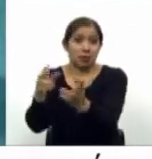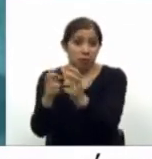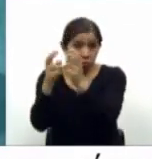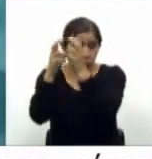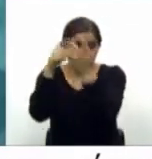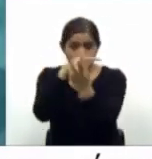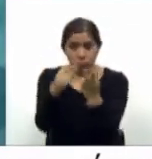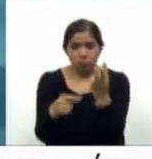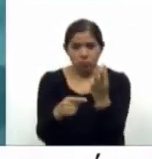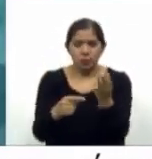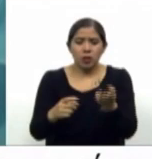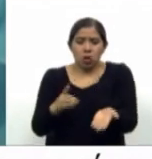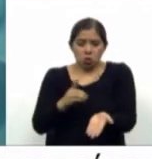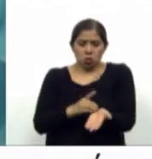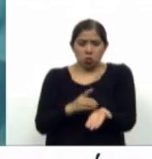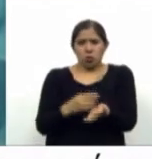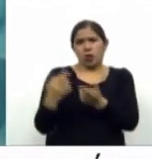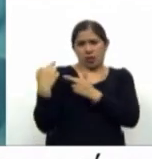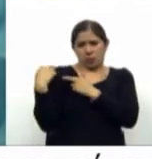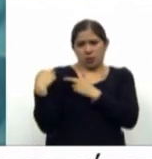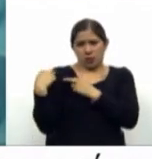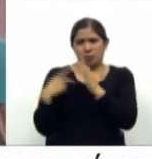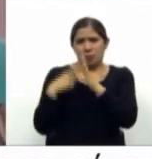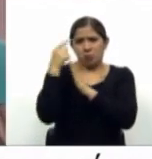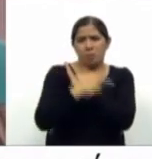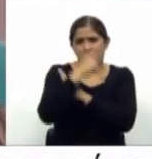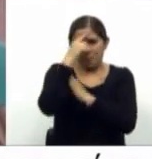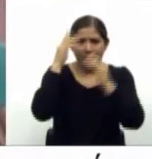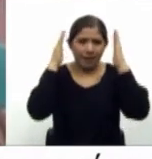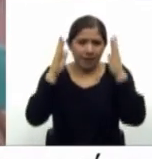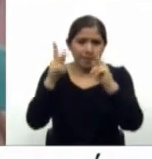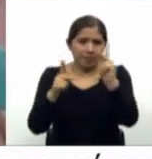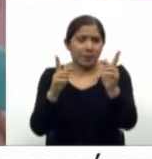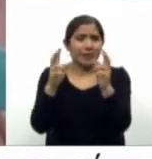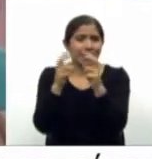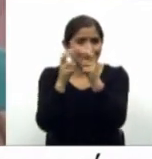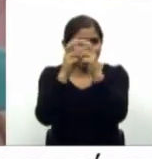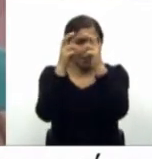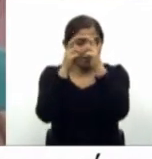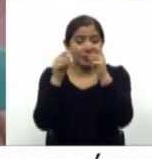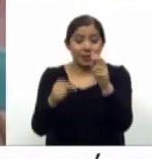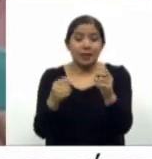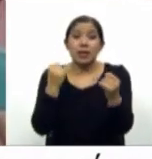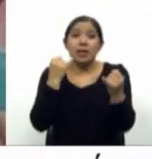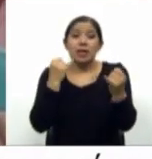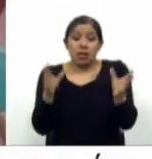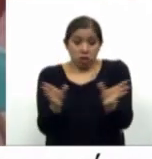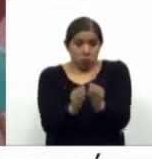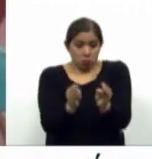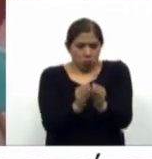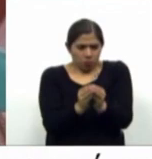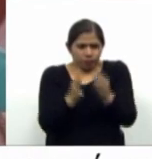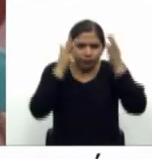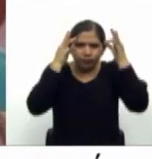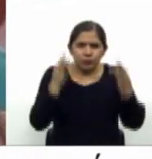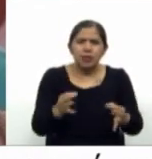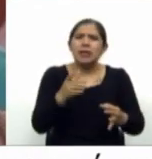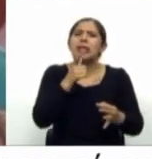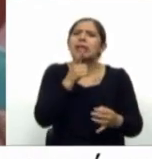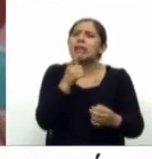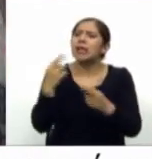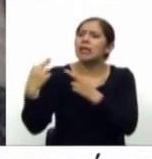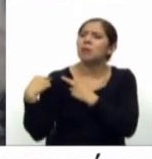de lucha contra el cáncer, informó que entre los resultados de la misma se definieron funciones, tareas y plazos para gobernaciones